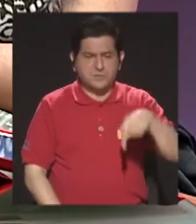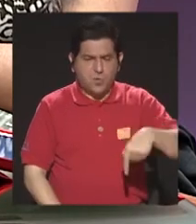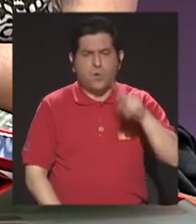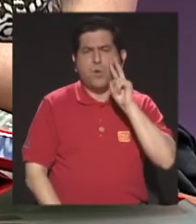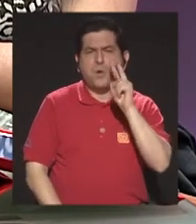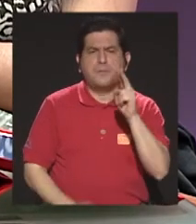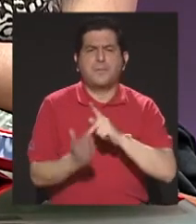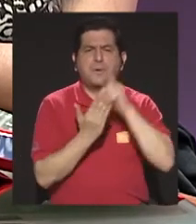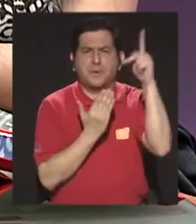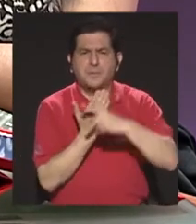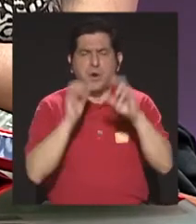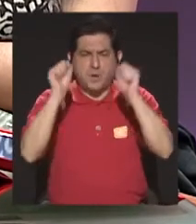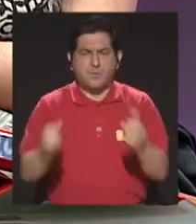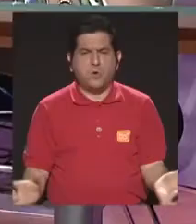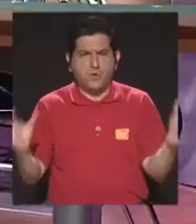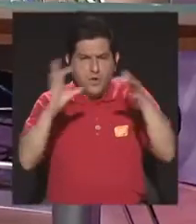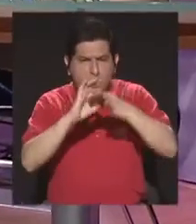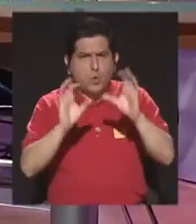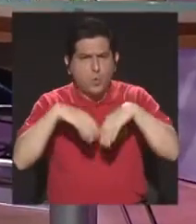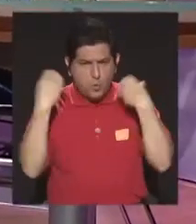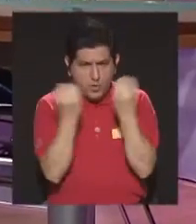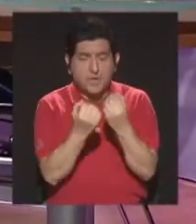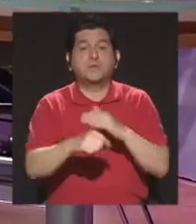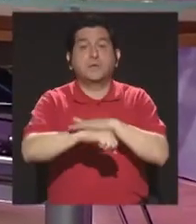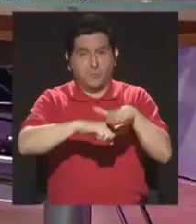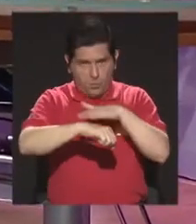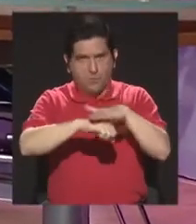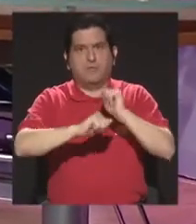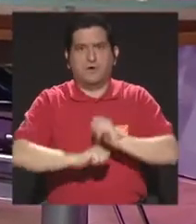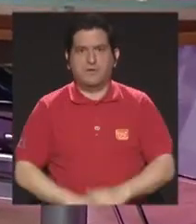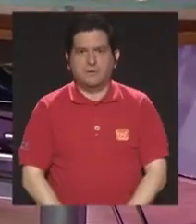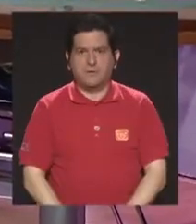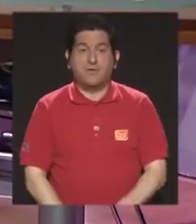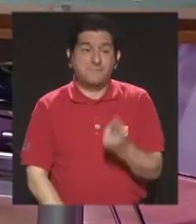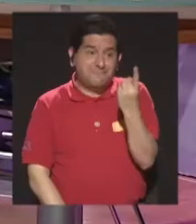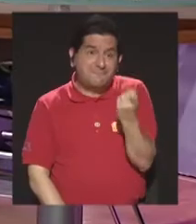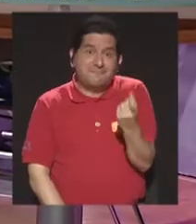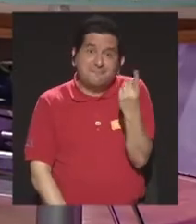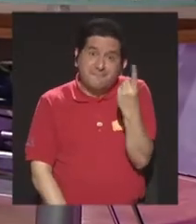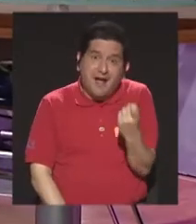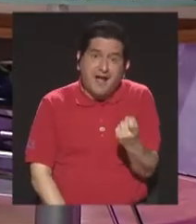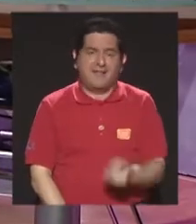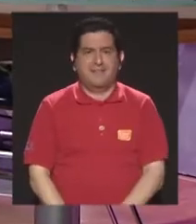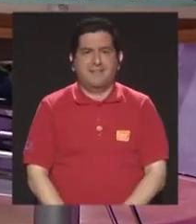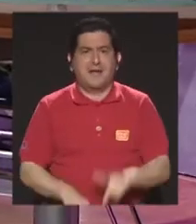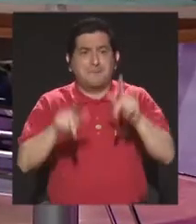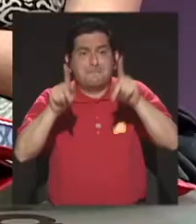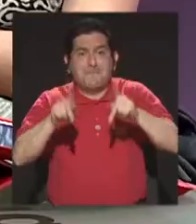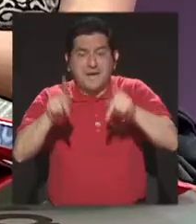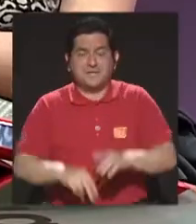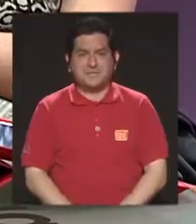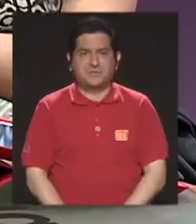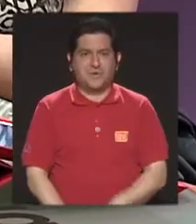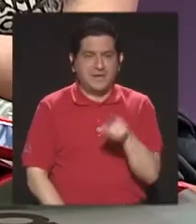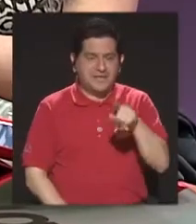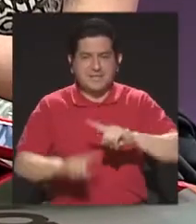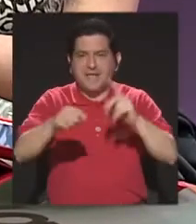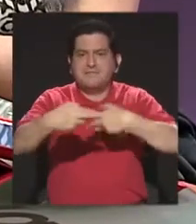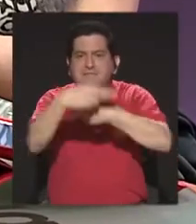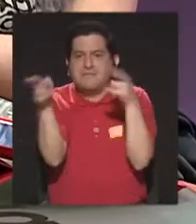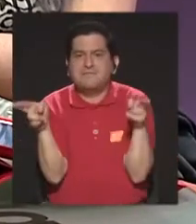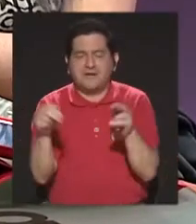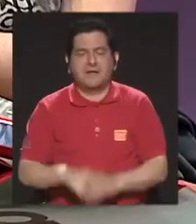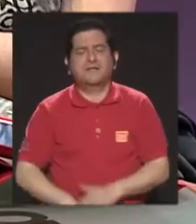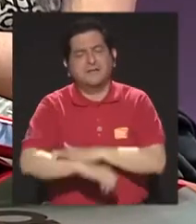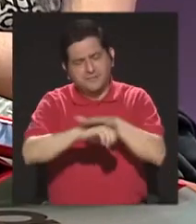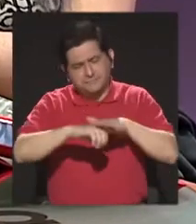viéndonos, ¿podría unirse a la organización? Por favor, porque nos faltan manos, oídos y ojos en estas regiones. Entonces,